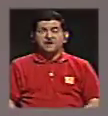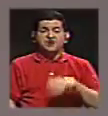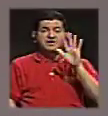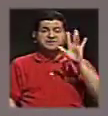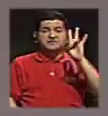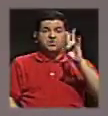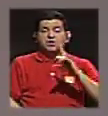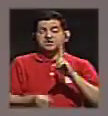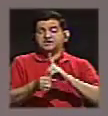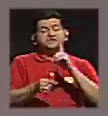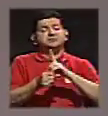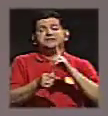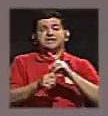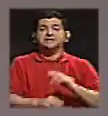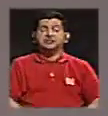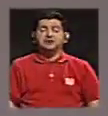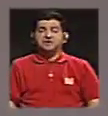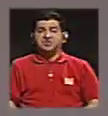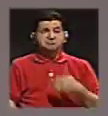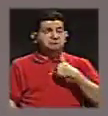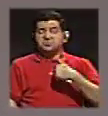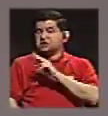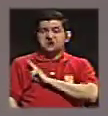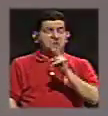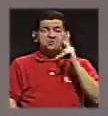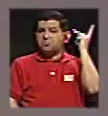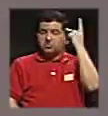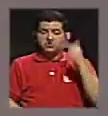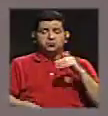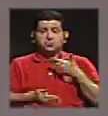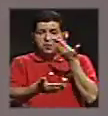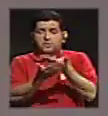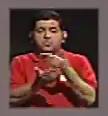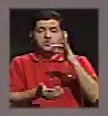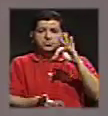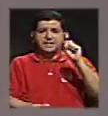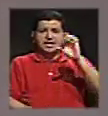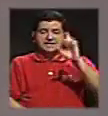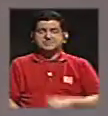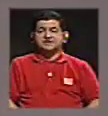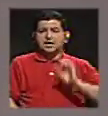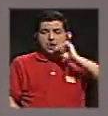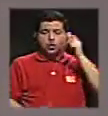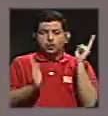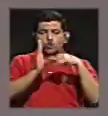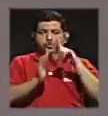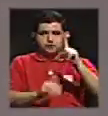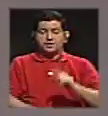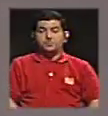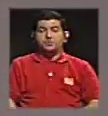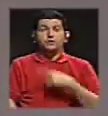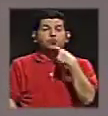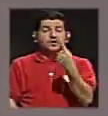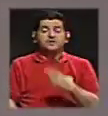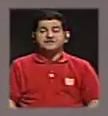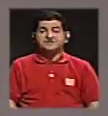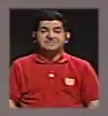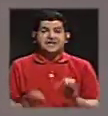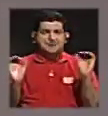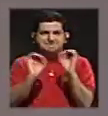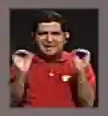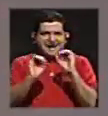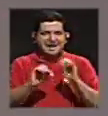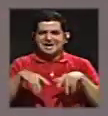57 diputados no hubo voluntad política cuando lo propuso el tribunal en el código de 2001 y hay que decirlo de ningún